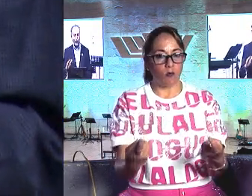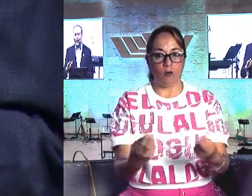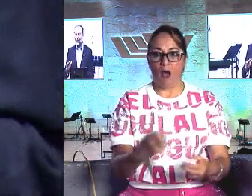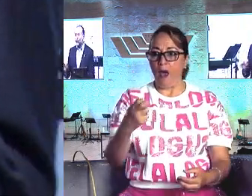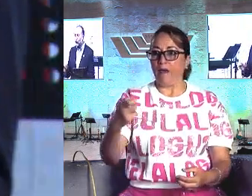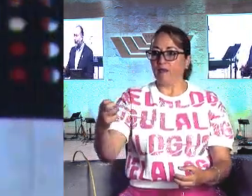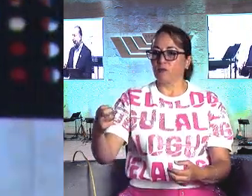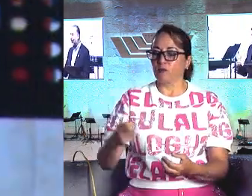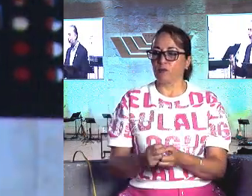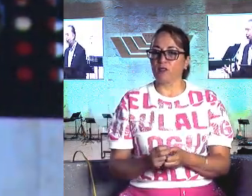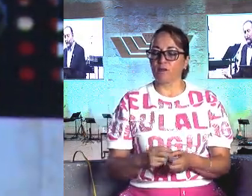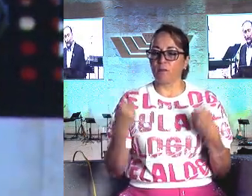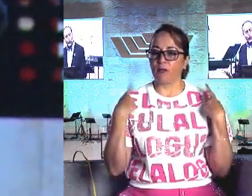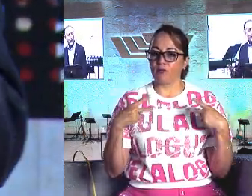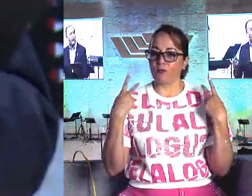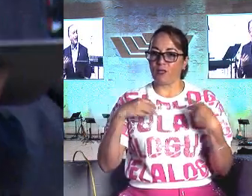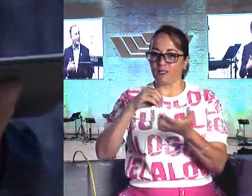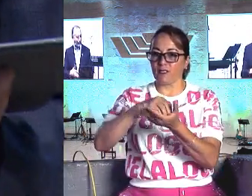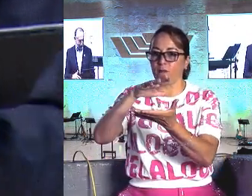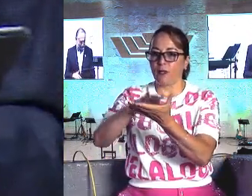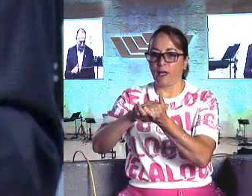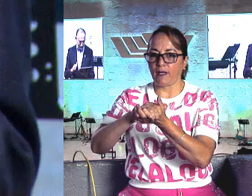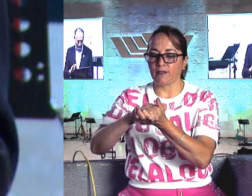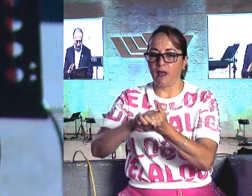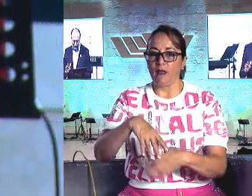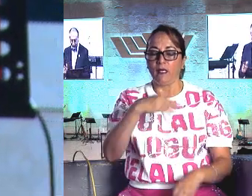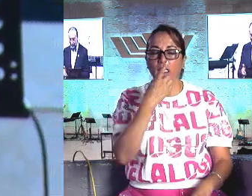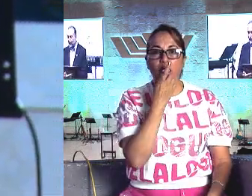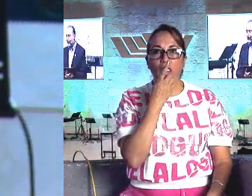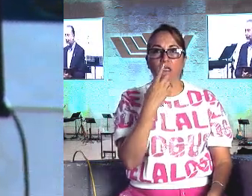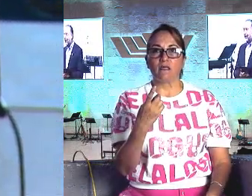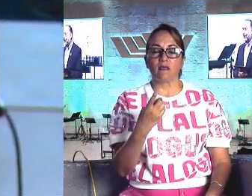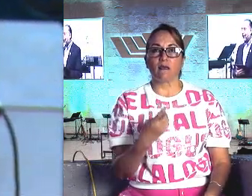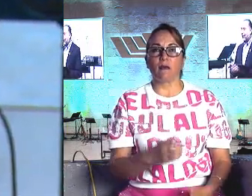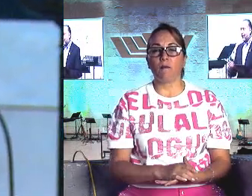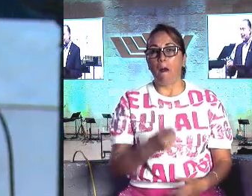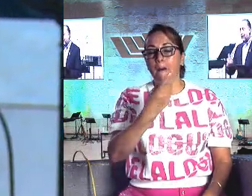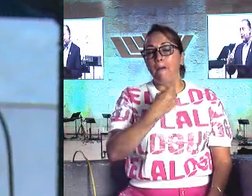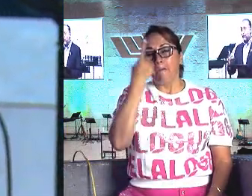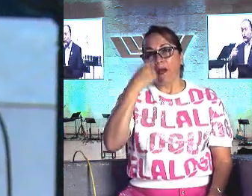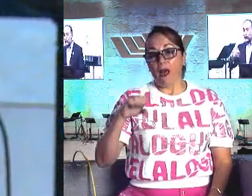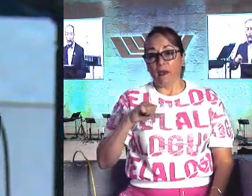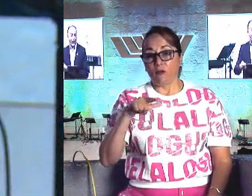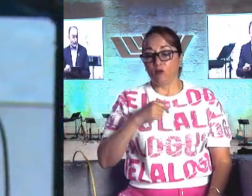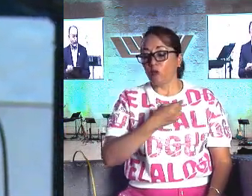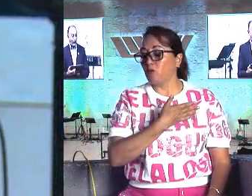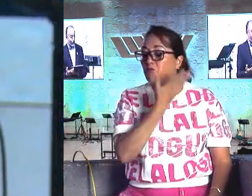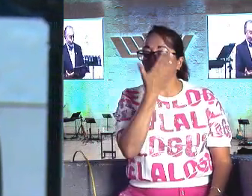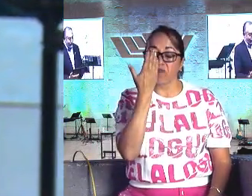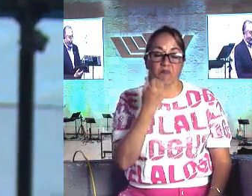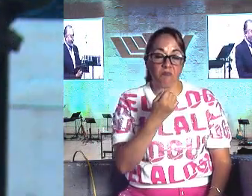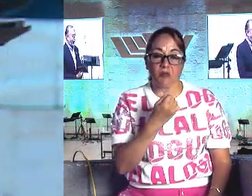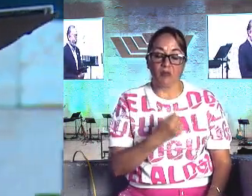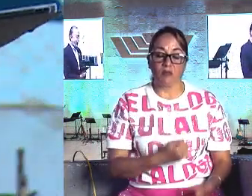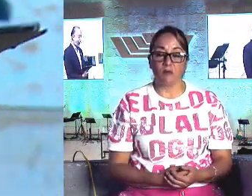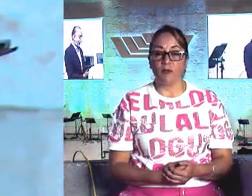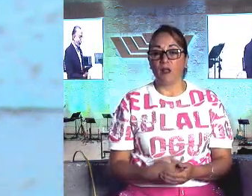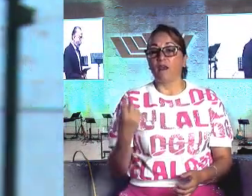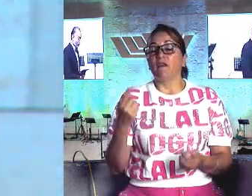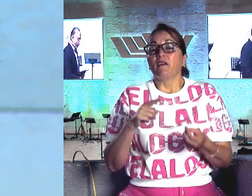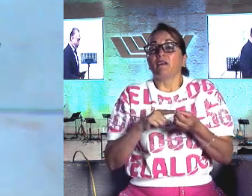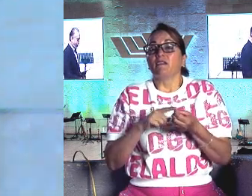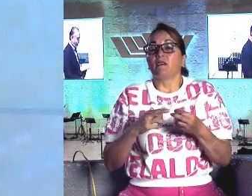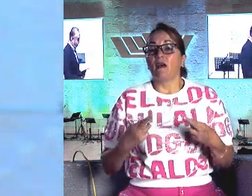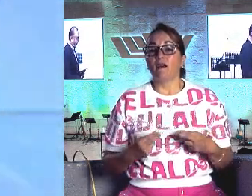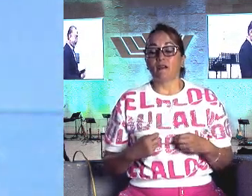el que el Señor dice que no sepa tu mano derecha lo que haces de izquierda. Y cuando iba a pagar me preguntaron: ¿la quiere diferir a 18